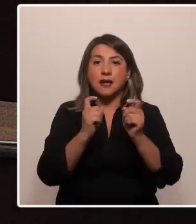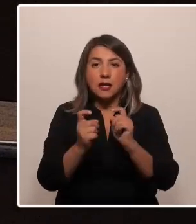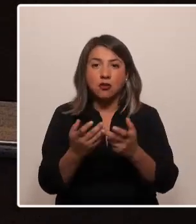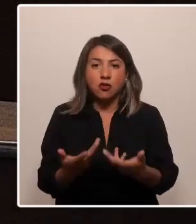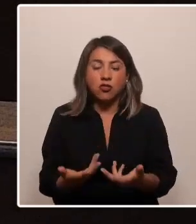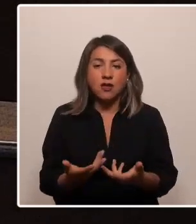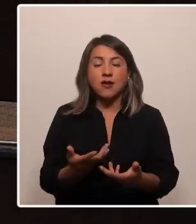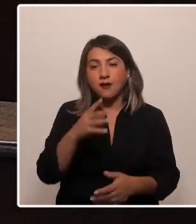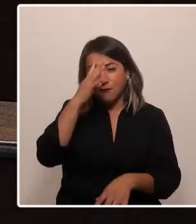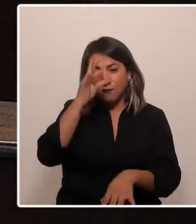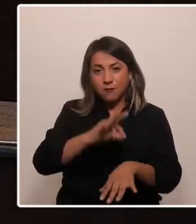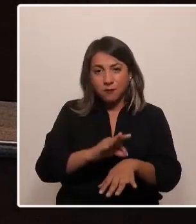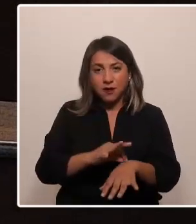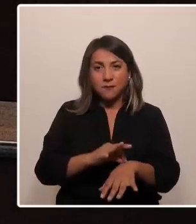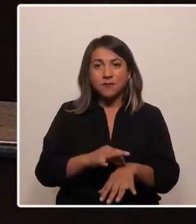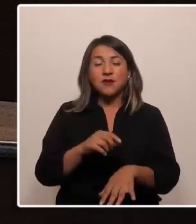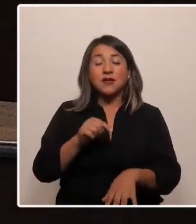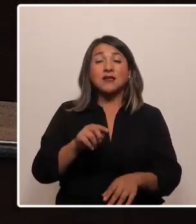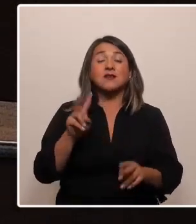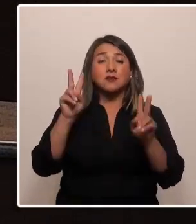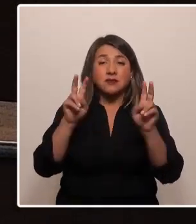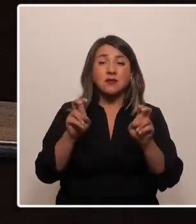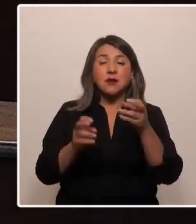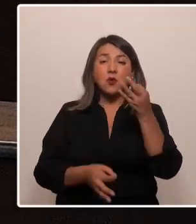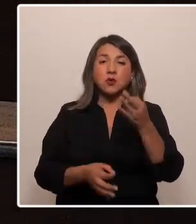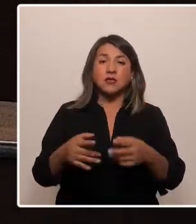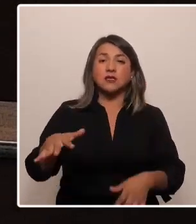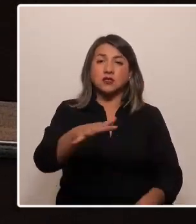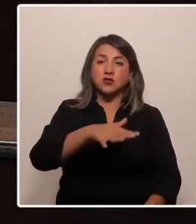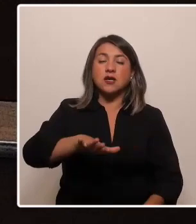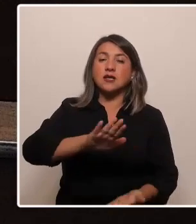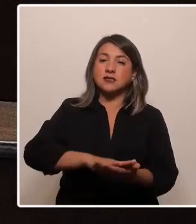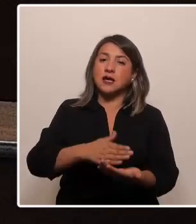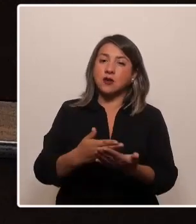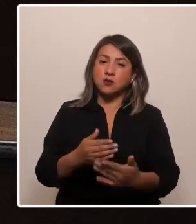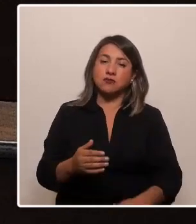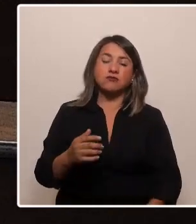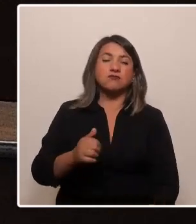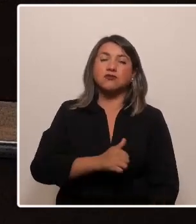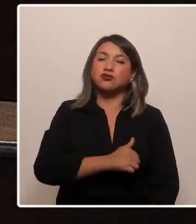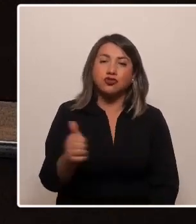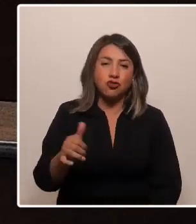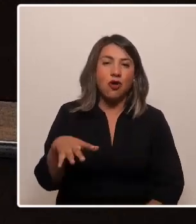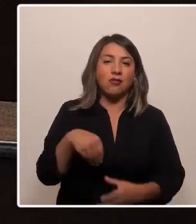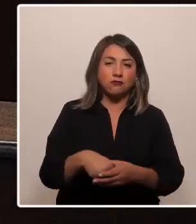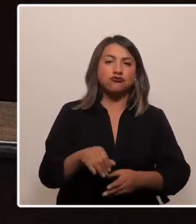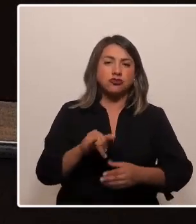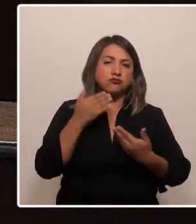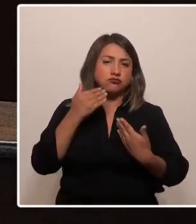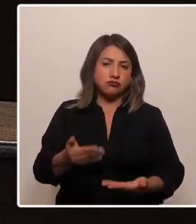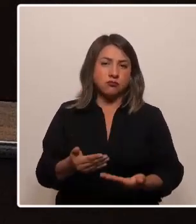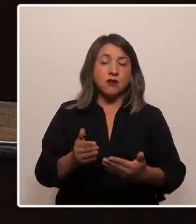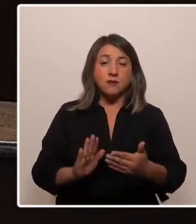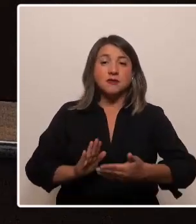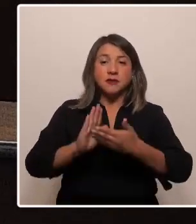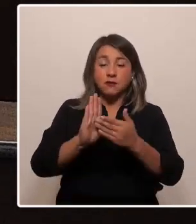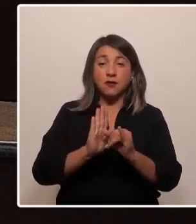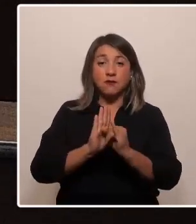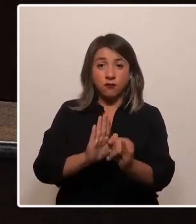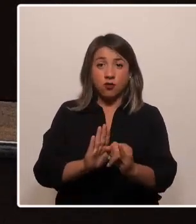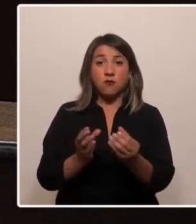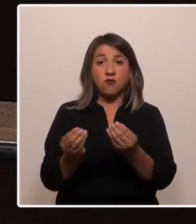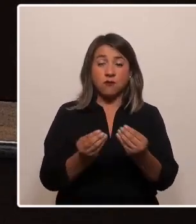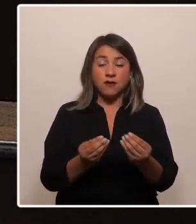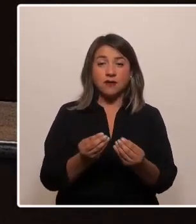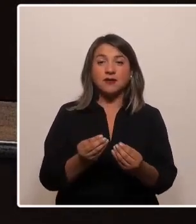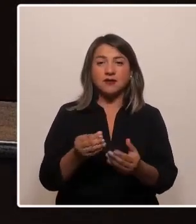imperativo ético y de justicia social que la salud tiene que ser para todos y todas. Lo que presentamos en este informe es sin duda el